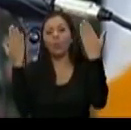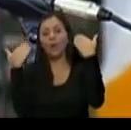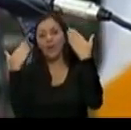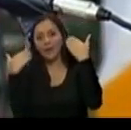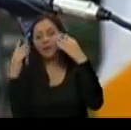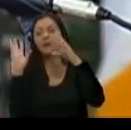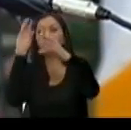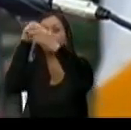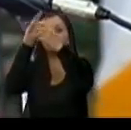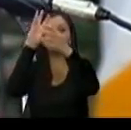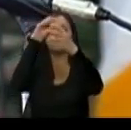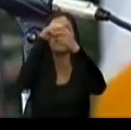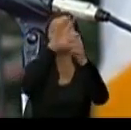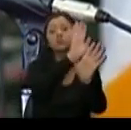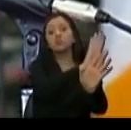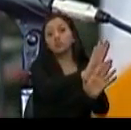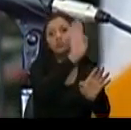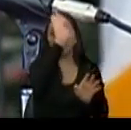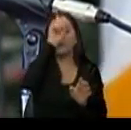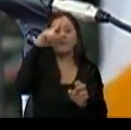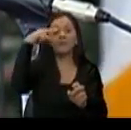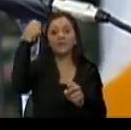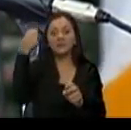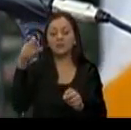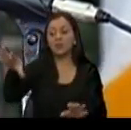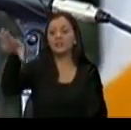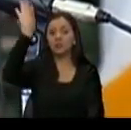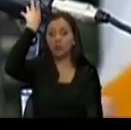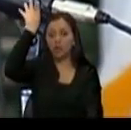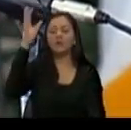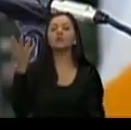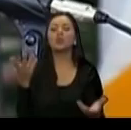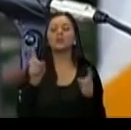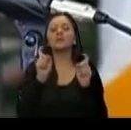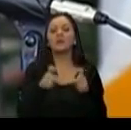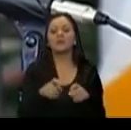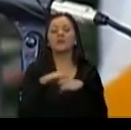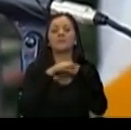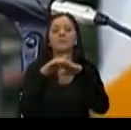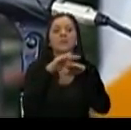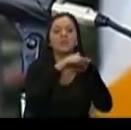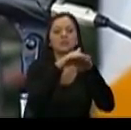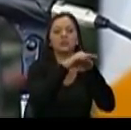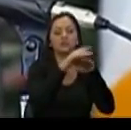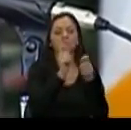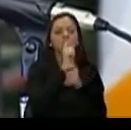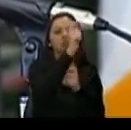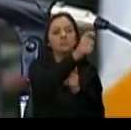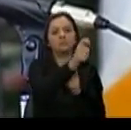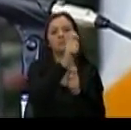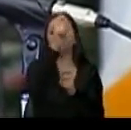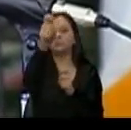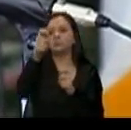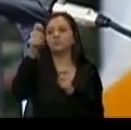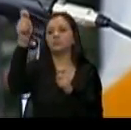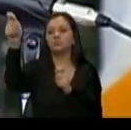de los encuentros con el Santo Padre, y cursar las invitaciones correspondientes para cada